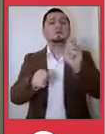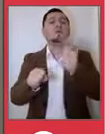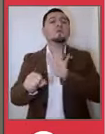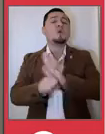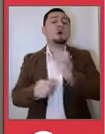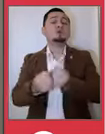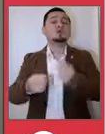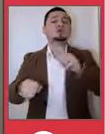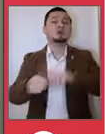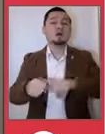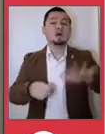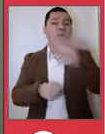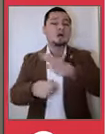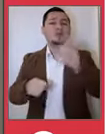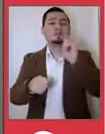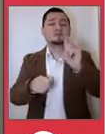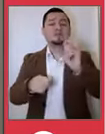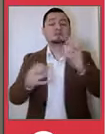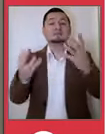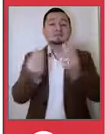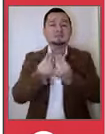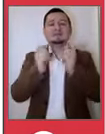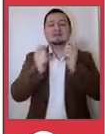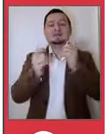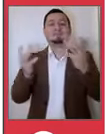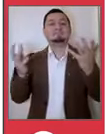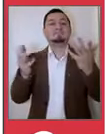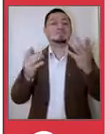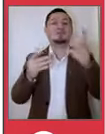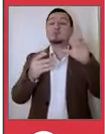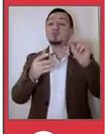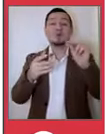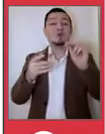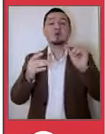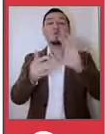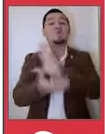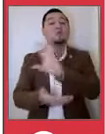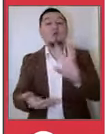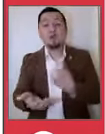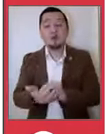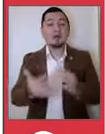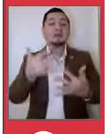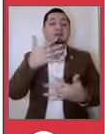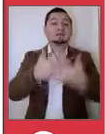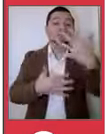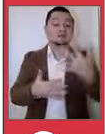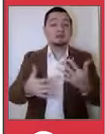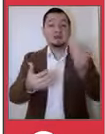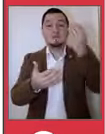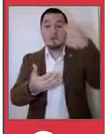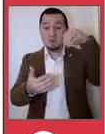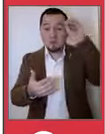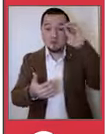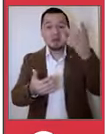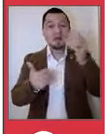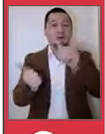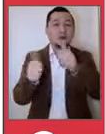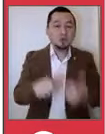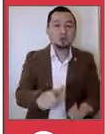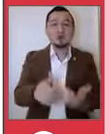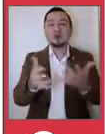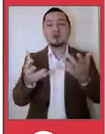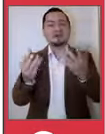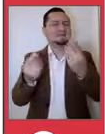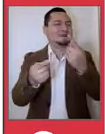restringidas todos los eventos sociales ya lo dijimos no puede haber bodas ni 15 años ni bautizos ni nada que se le